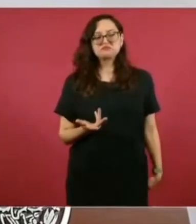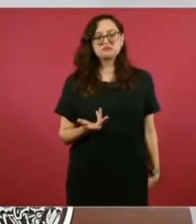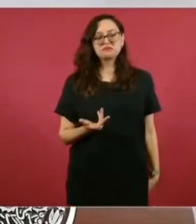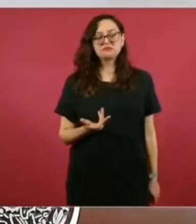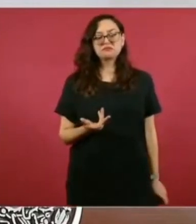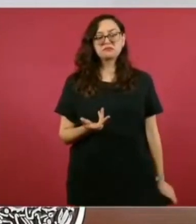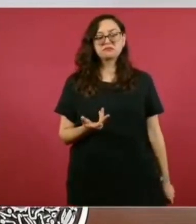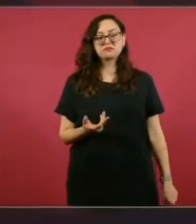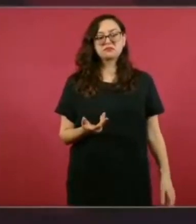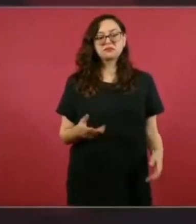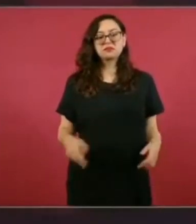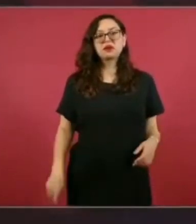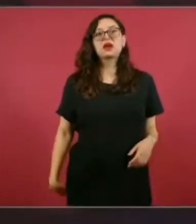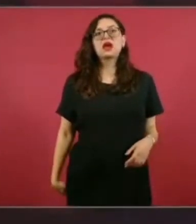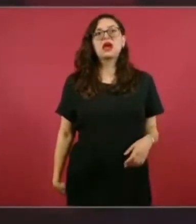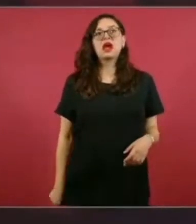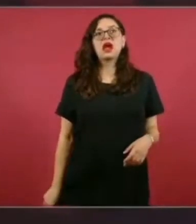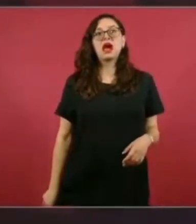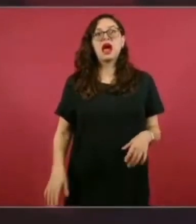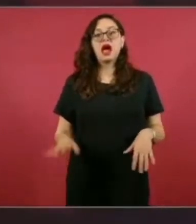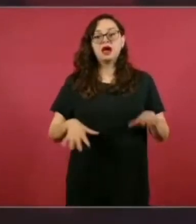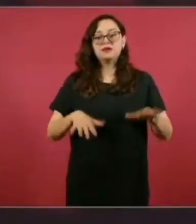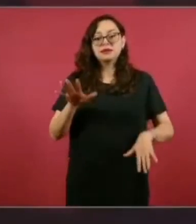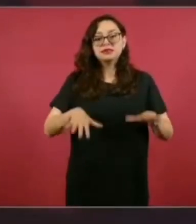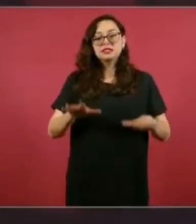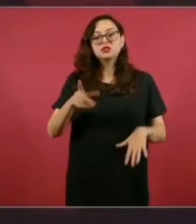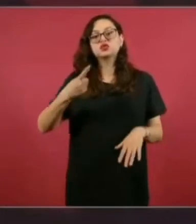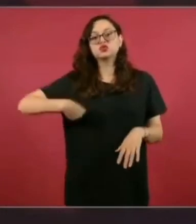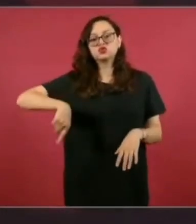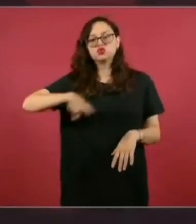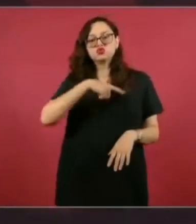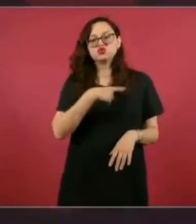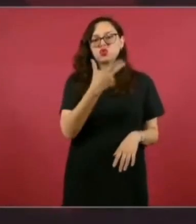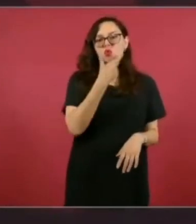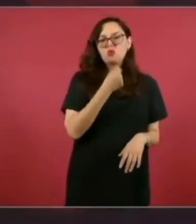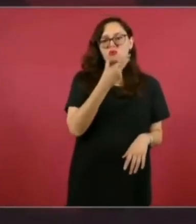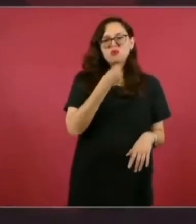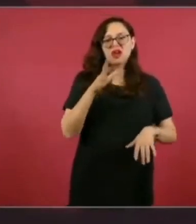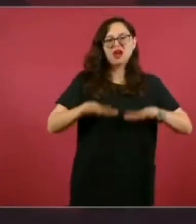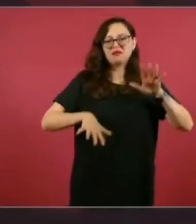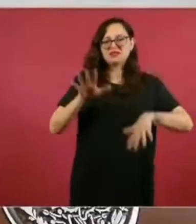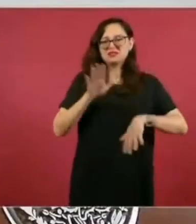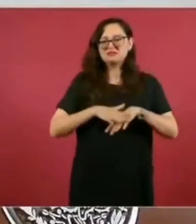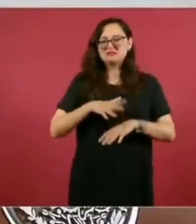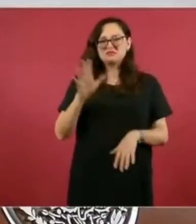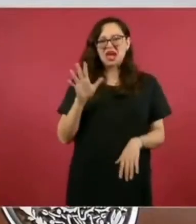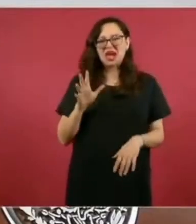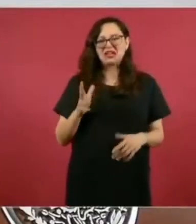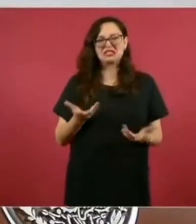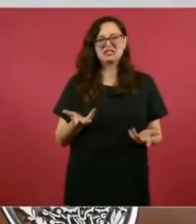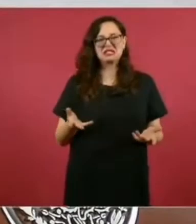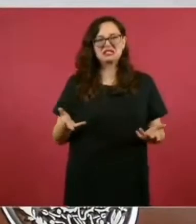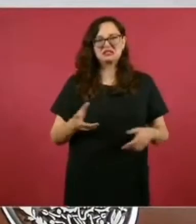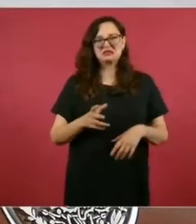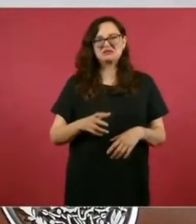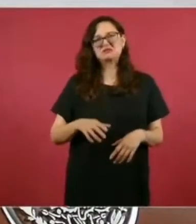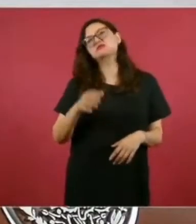A veces nosotros los hombres somos más rudos en nuestro trato.